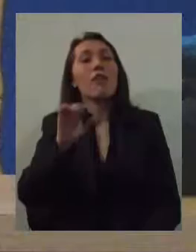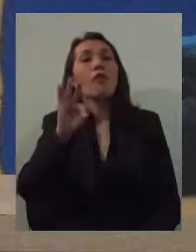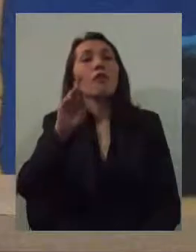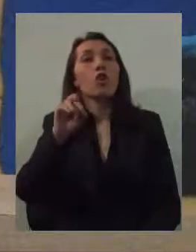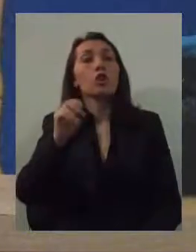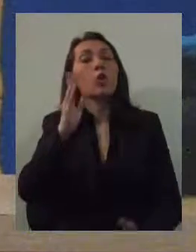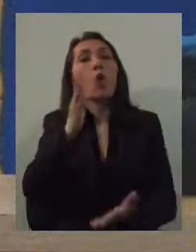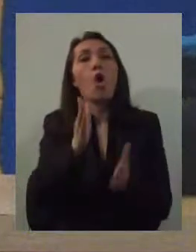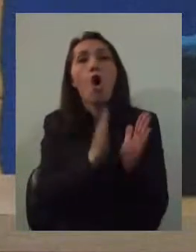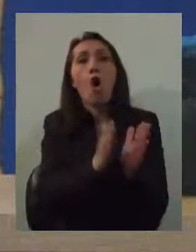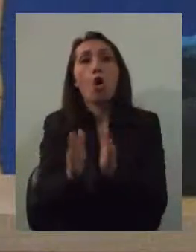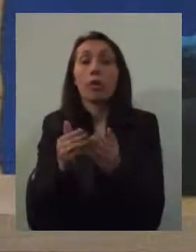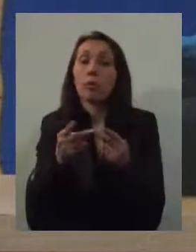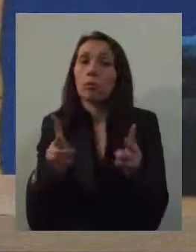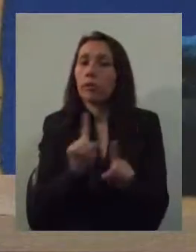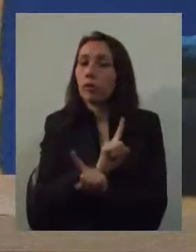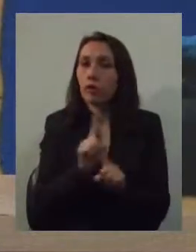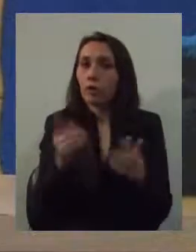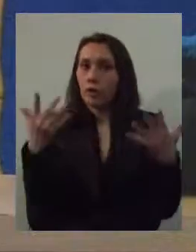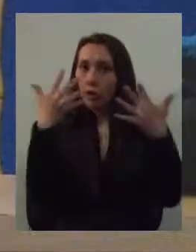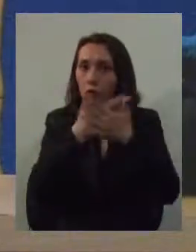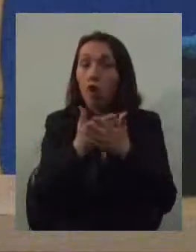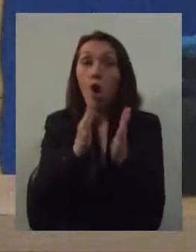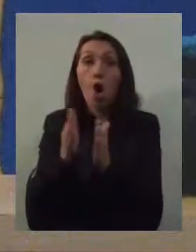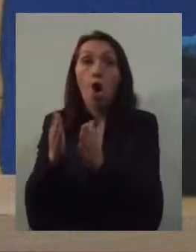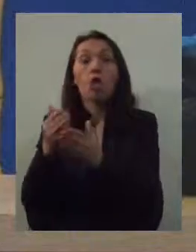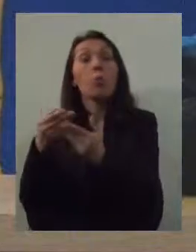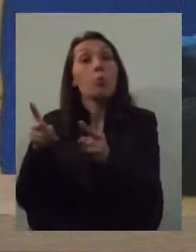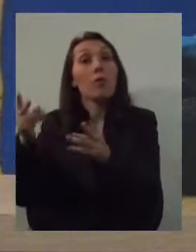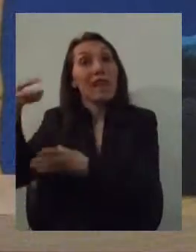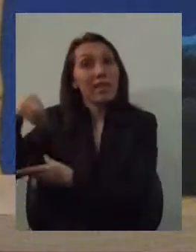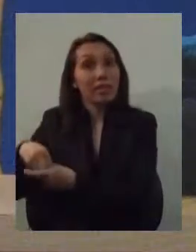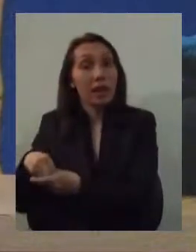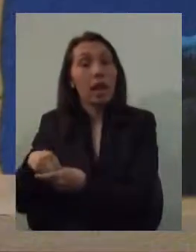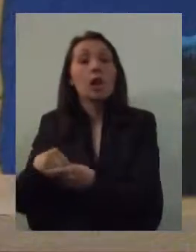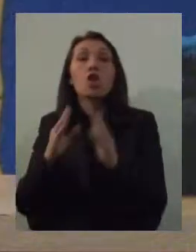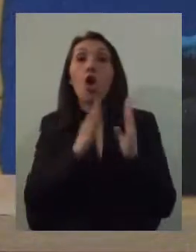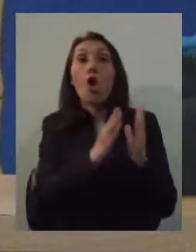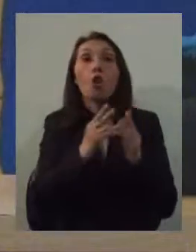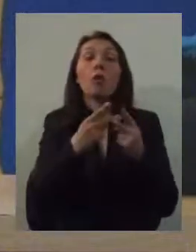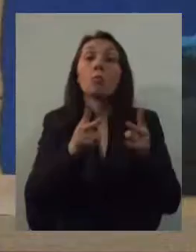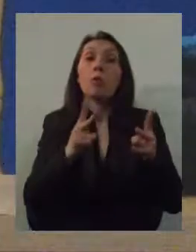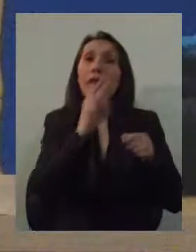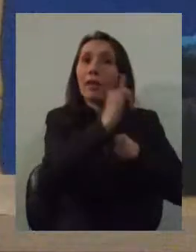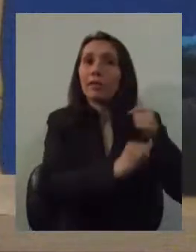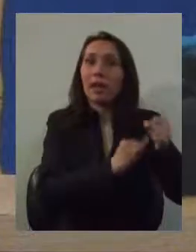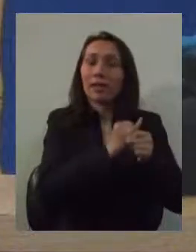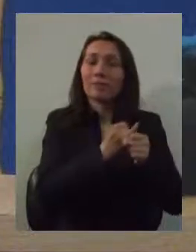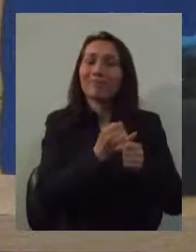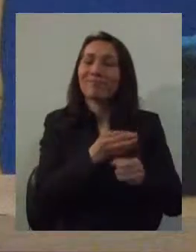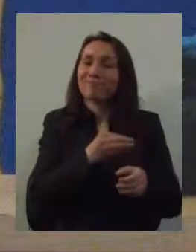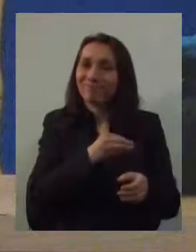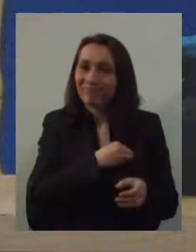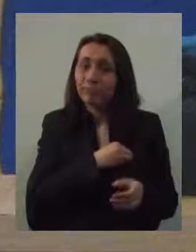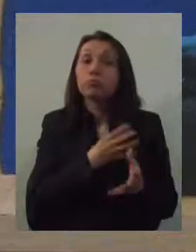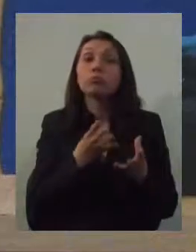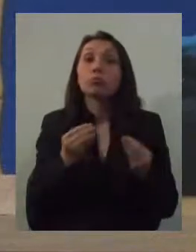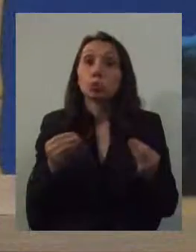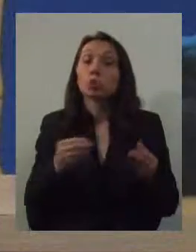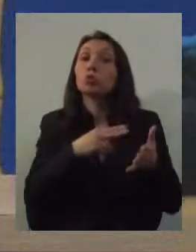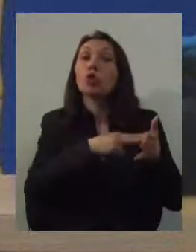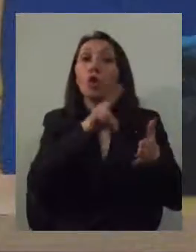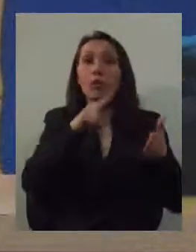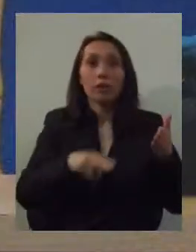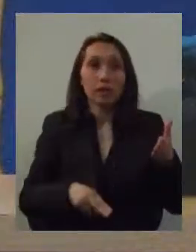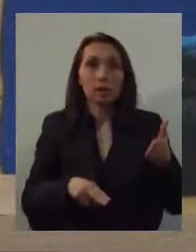público, y tampoco confundir el orden público interno con el orden público internacional. Lo que pasa es que lamentablemente muchas